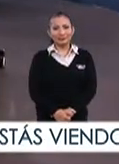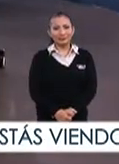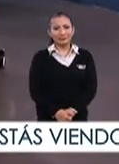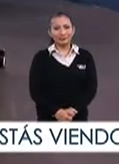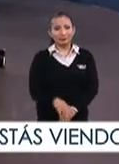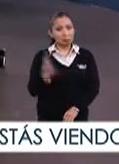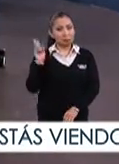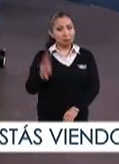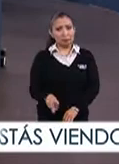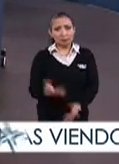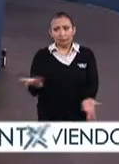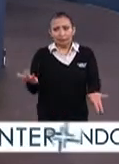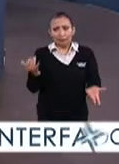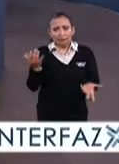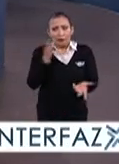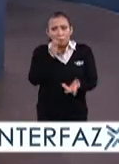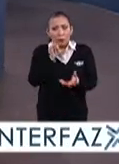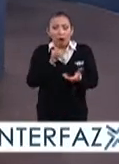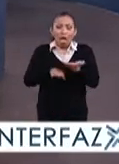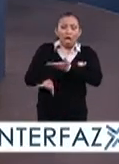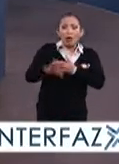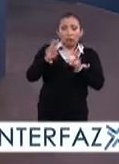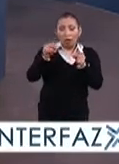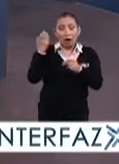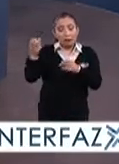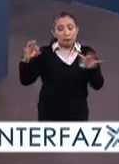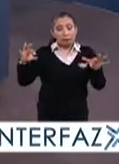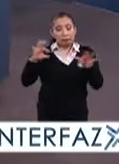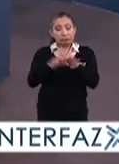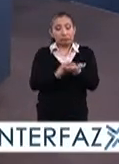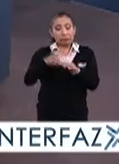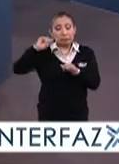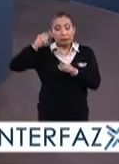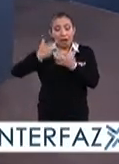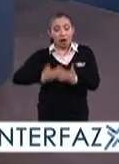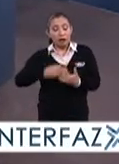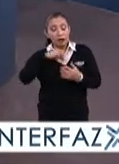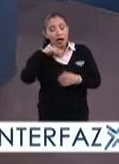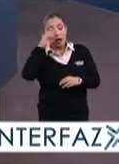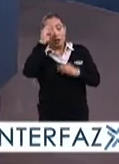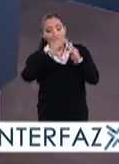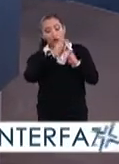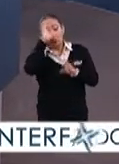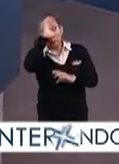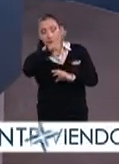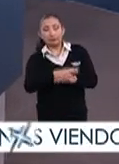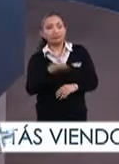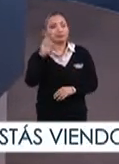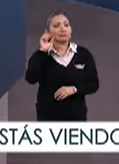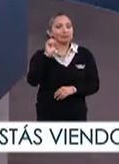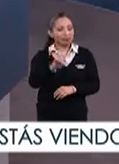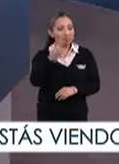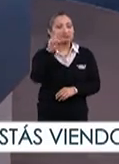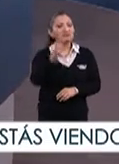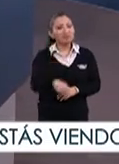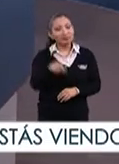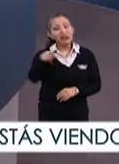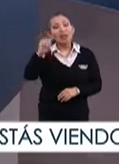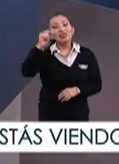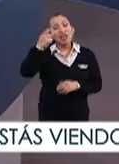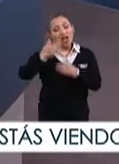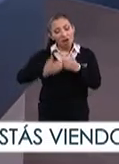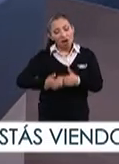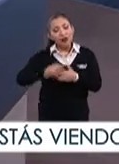Pues ya es inevitable, Ana Cristina, ausentarnos de esta correlación entre tecnología y el mundo de la cultura. Definitivamente la tecnología debe estar